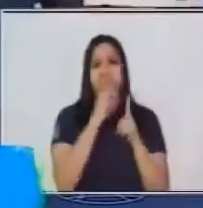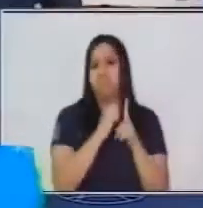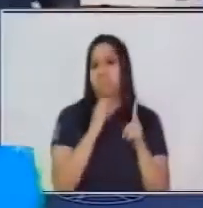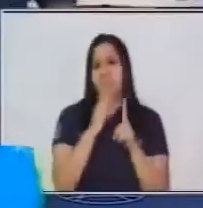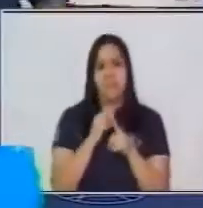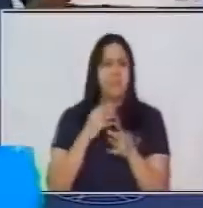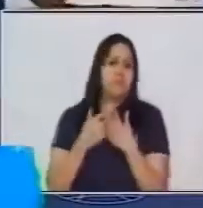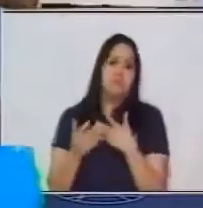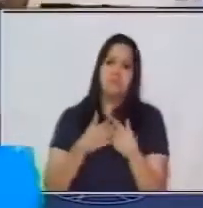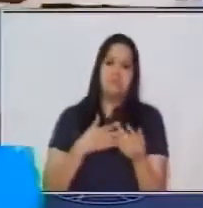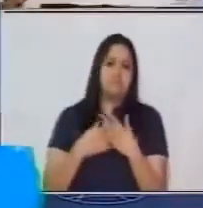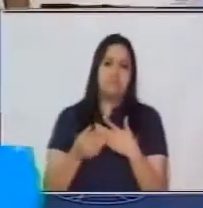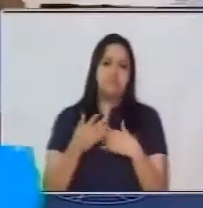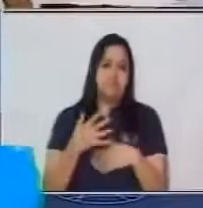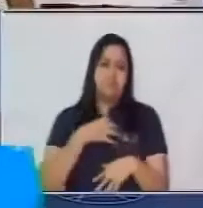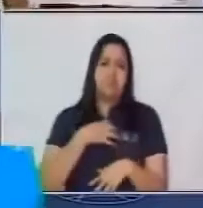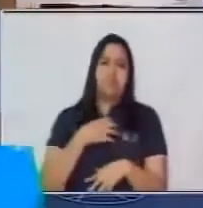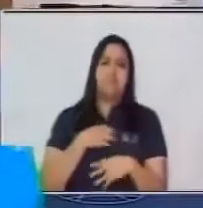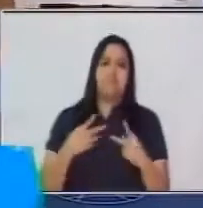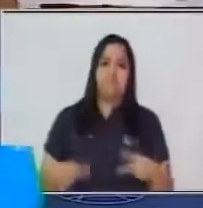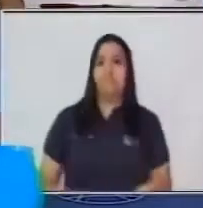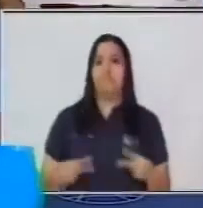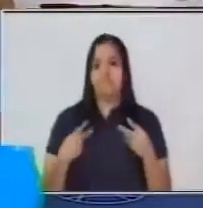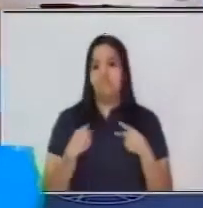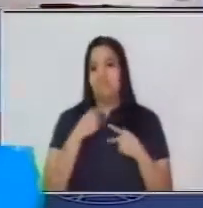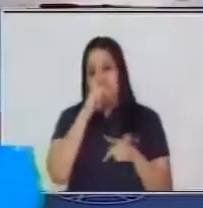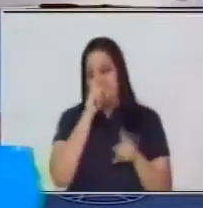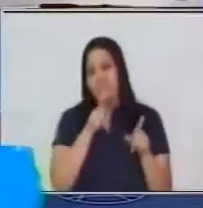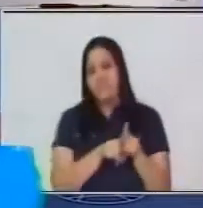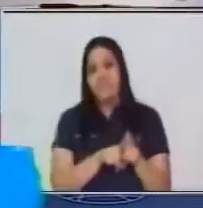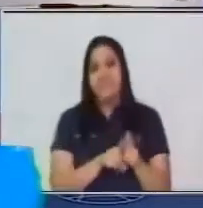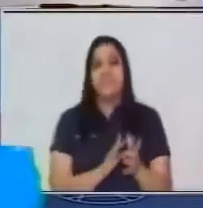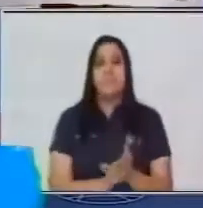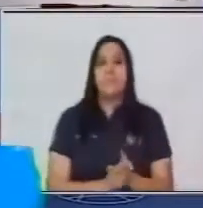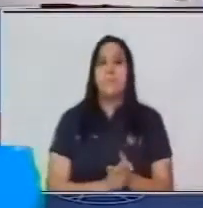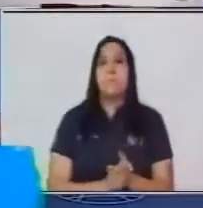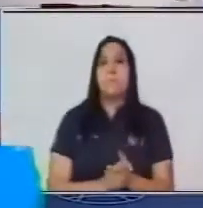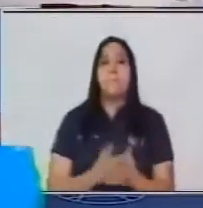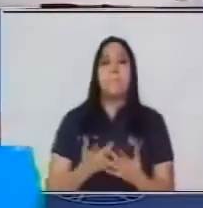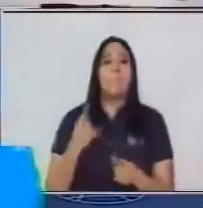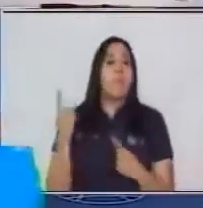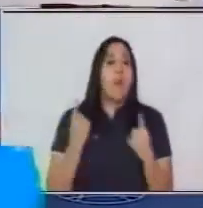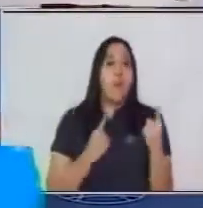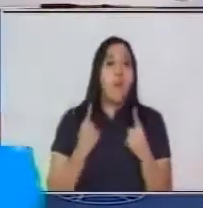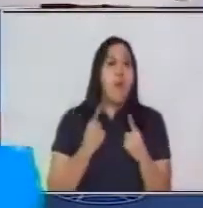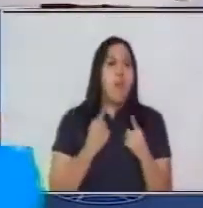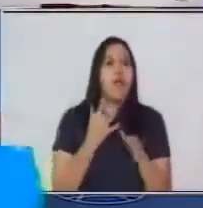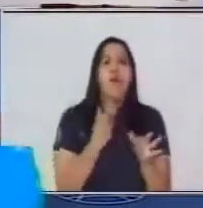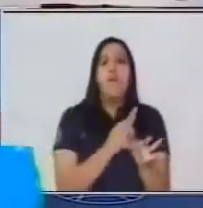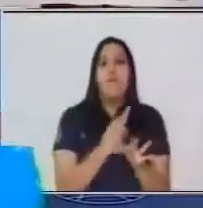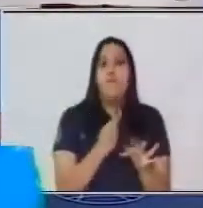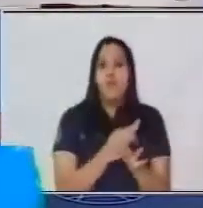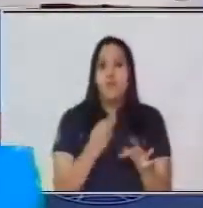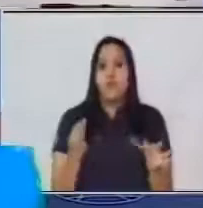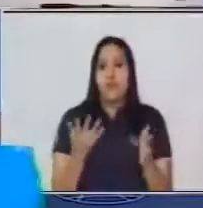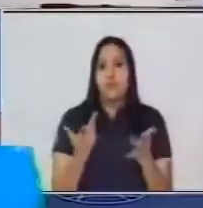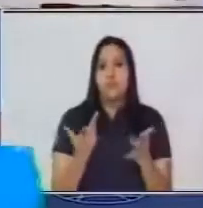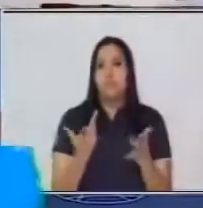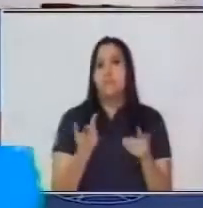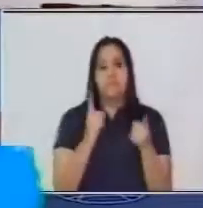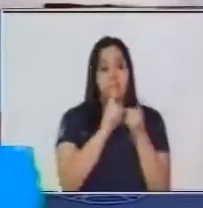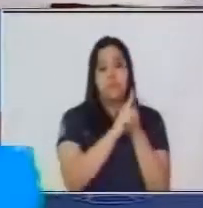también es parte de la función de la tira cómica. ¿Cuáles son sus funciones o cuál es su función? Como te